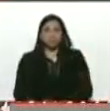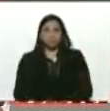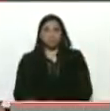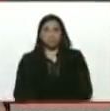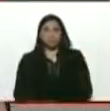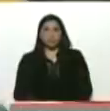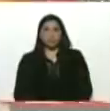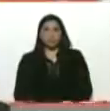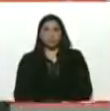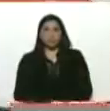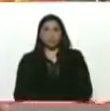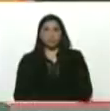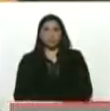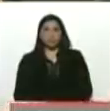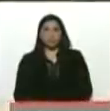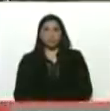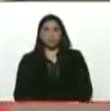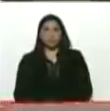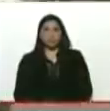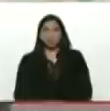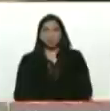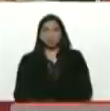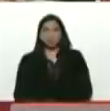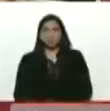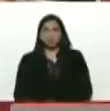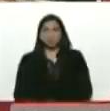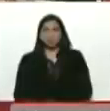Aquí está, por ejemplo.